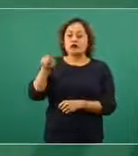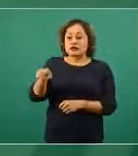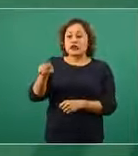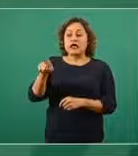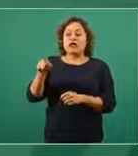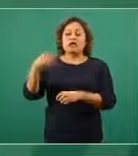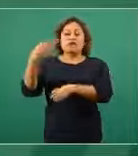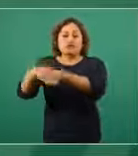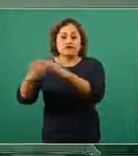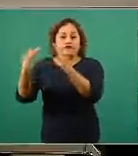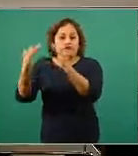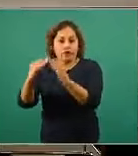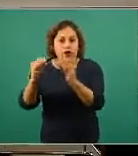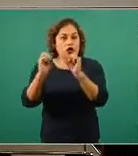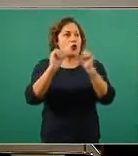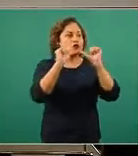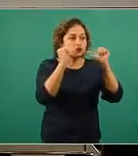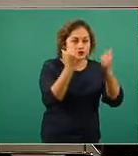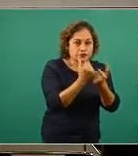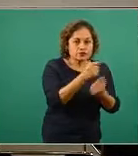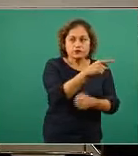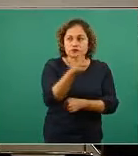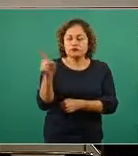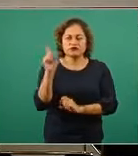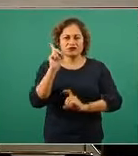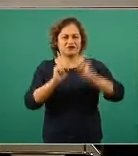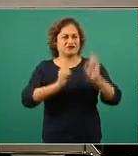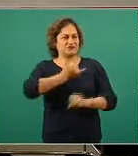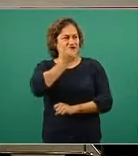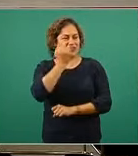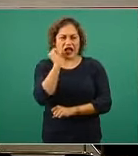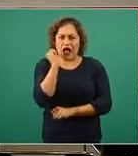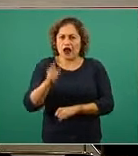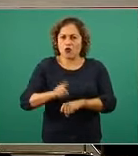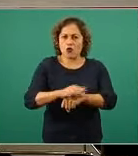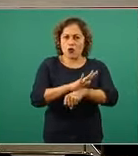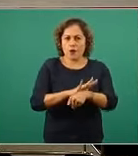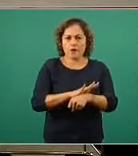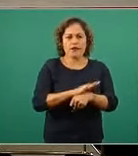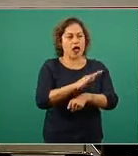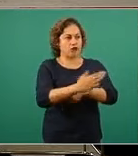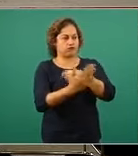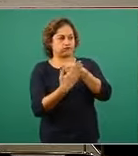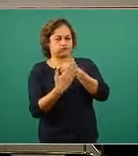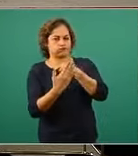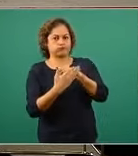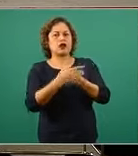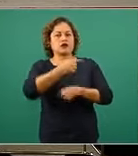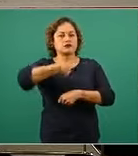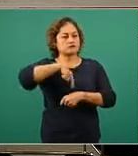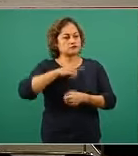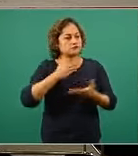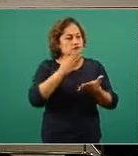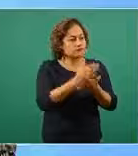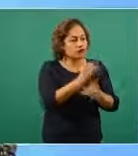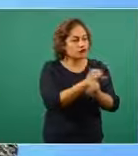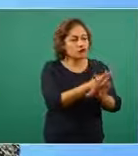comenté, nosotros vamos e indagamos y captamos la información. Si en un momento dado esa persona fue sospechosa, porque inclusive se